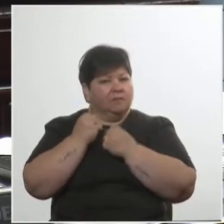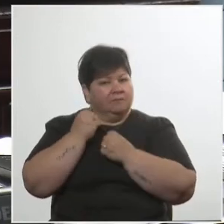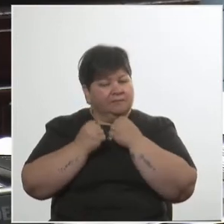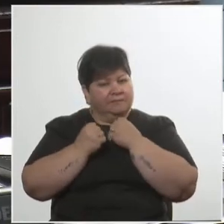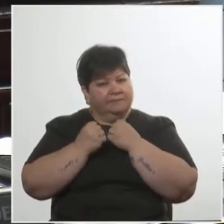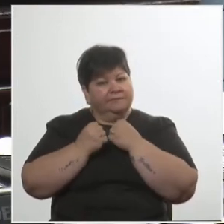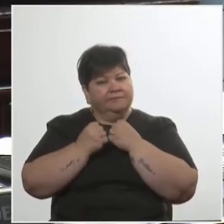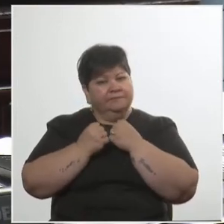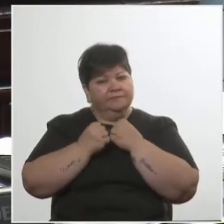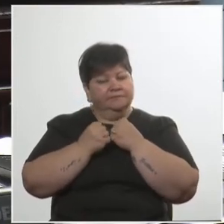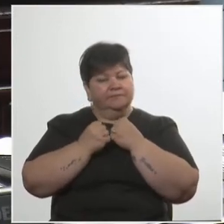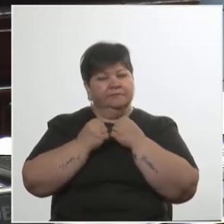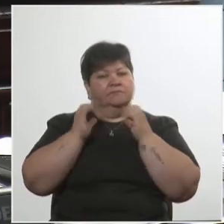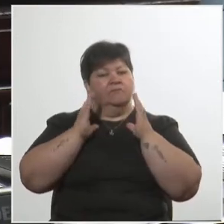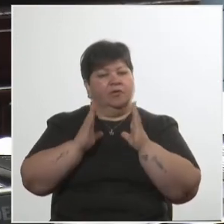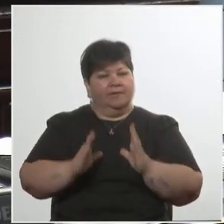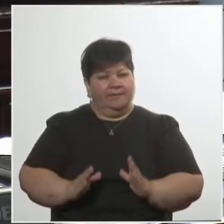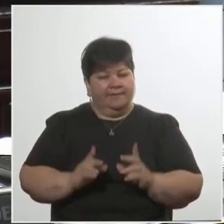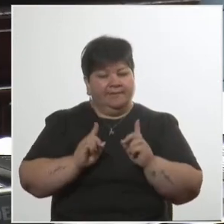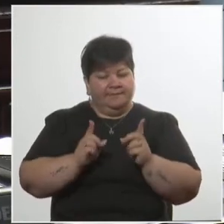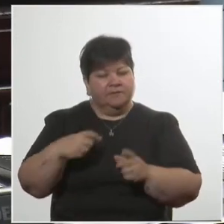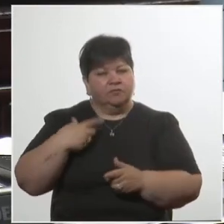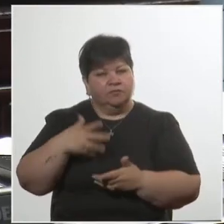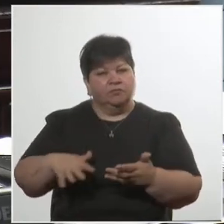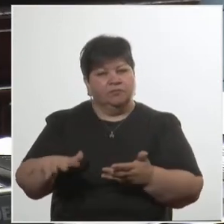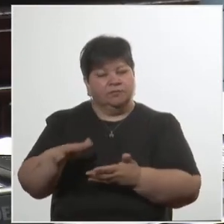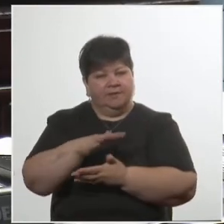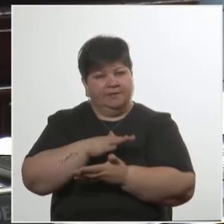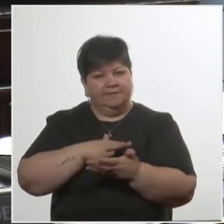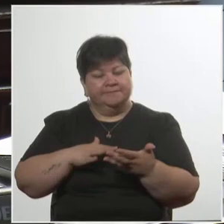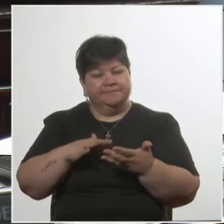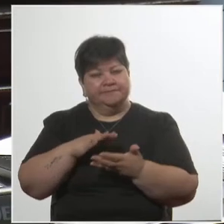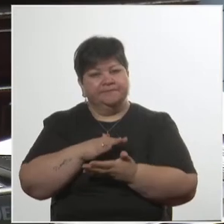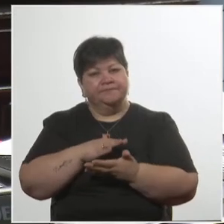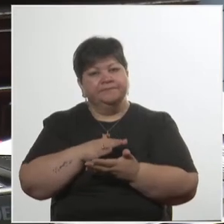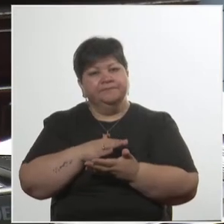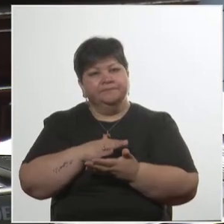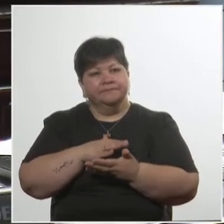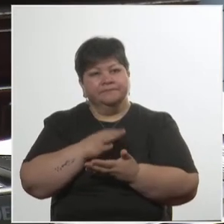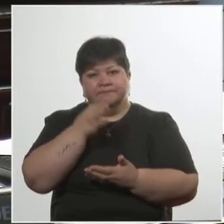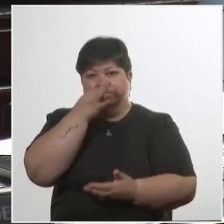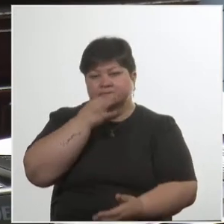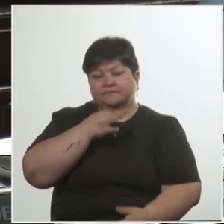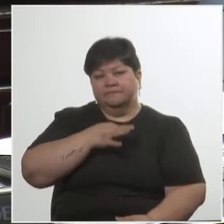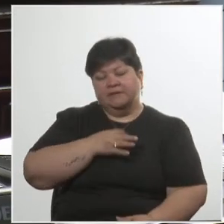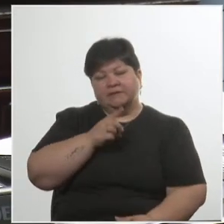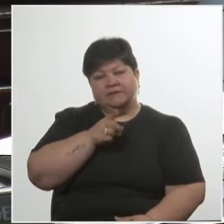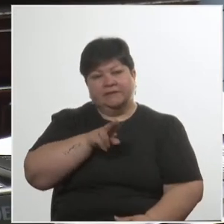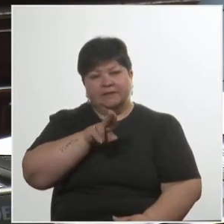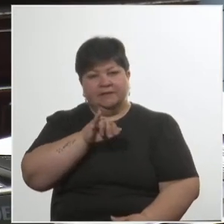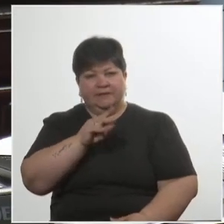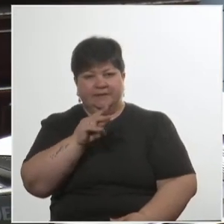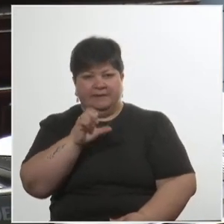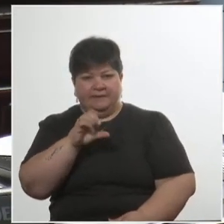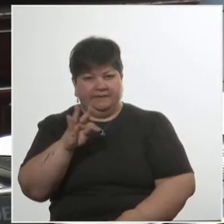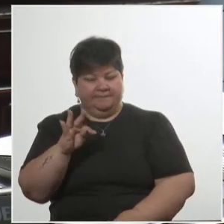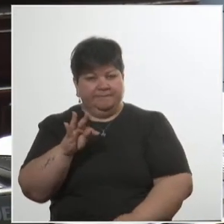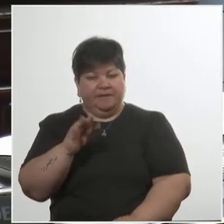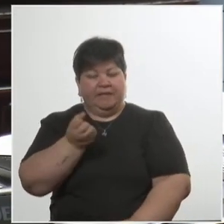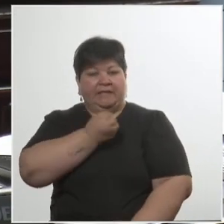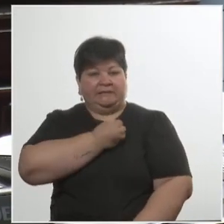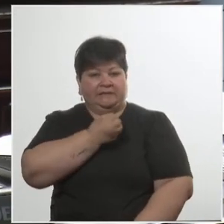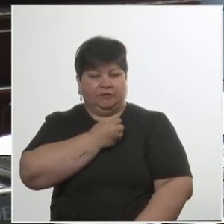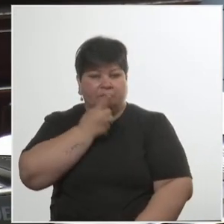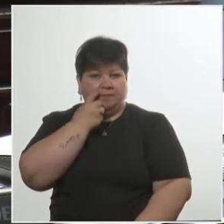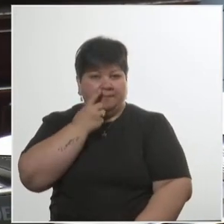también moral y social me señalaba el señor este bueno el asesino de